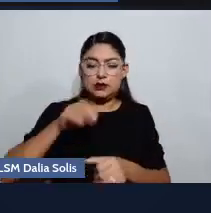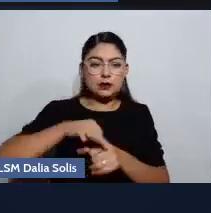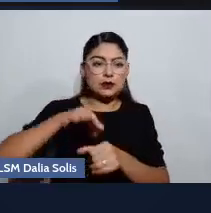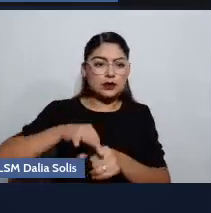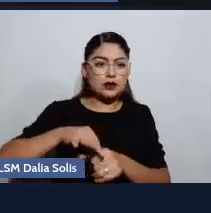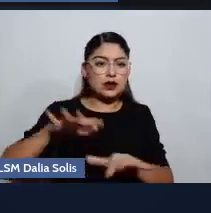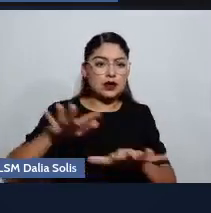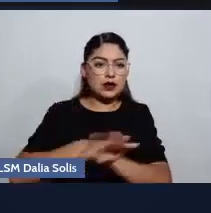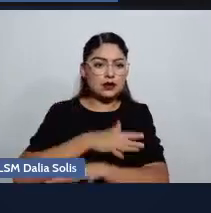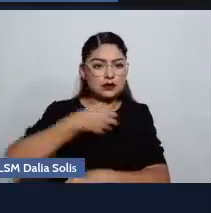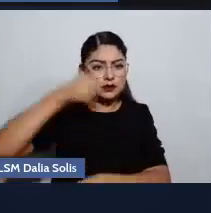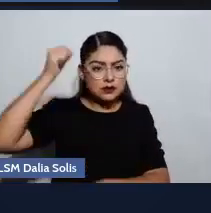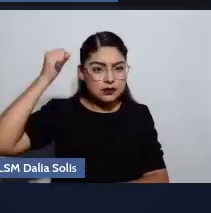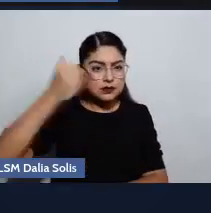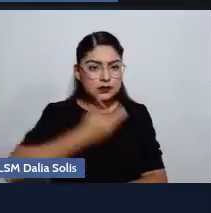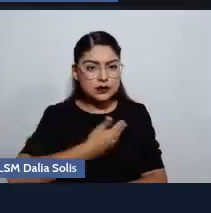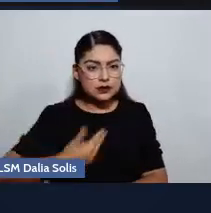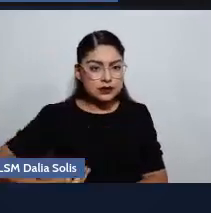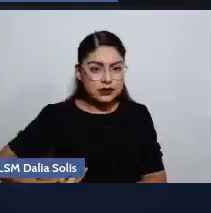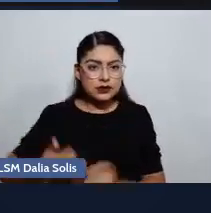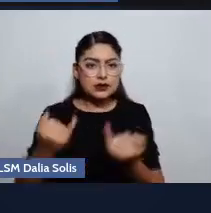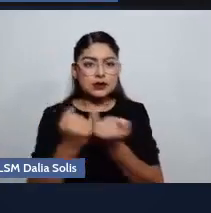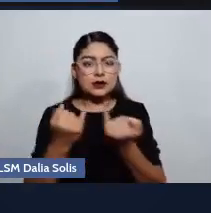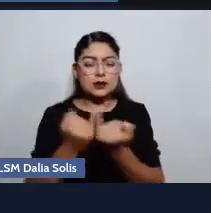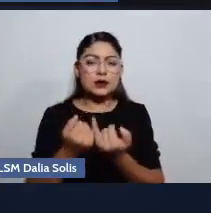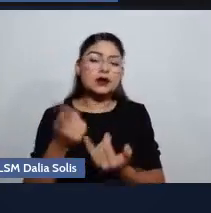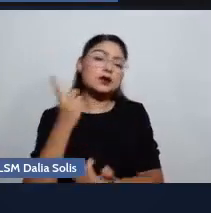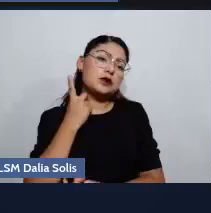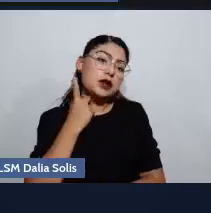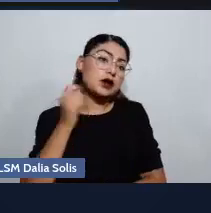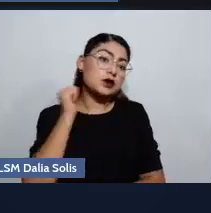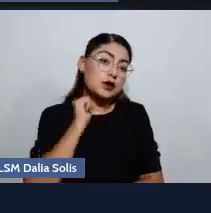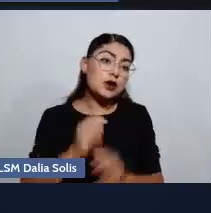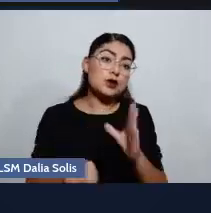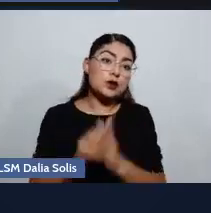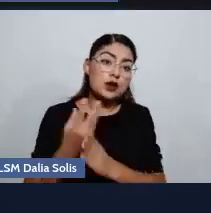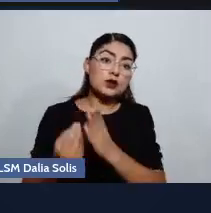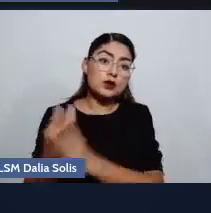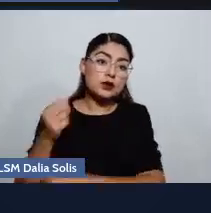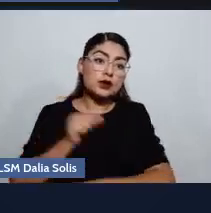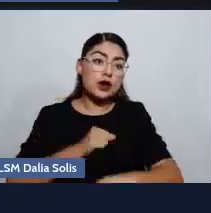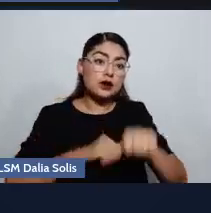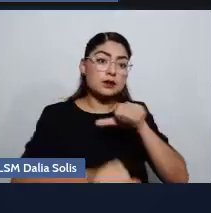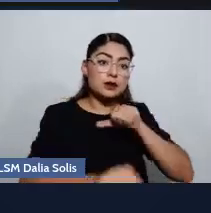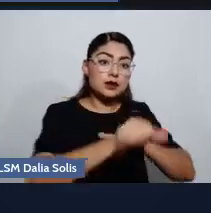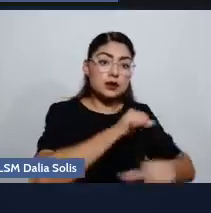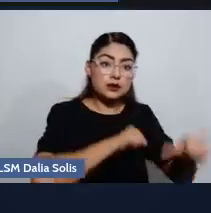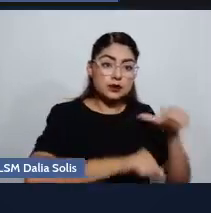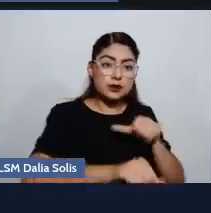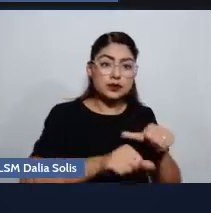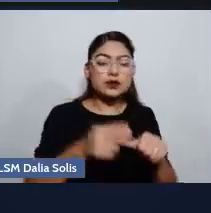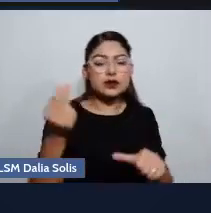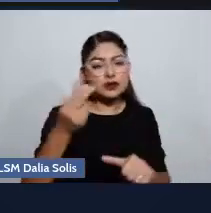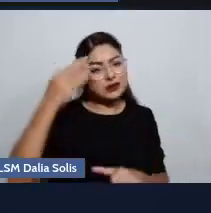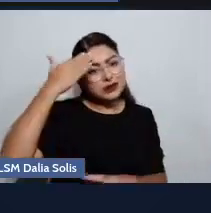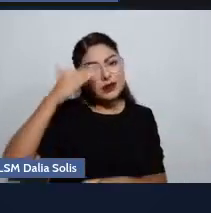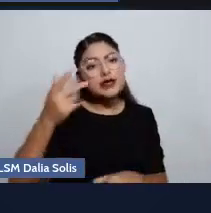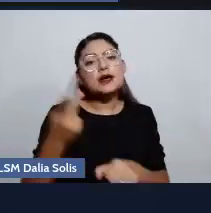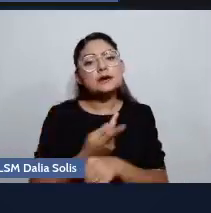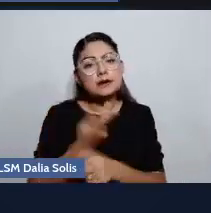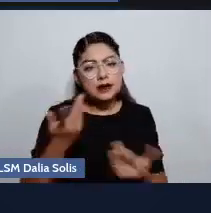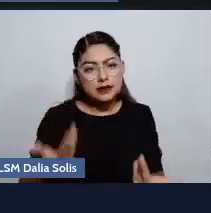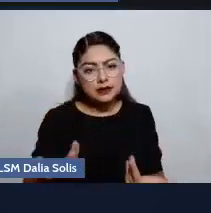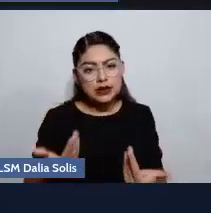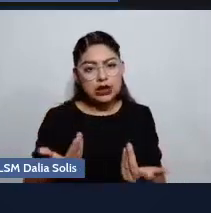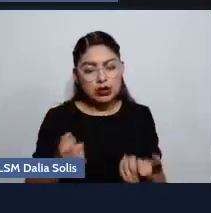gobernadores, diputados, senadores. Entonces, hay que ver también qué sucede después de esto, porque el proyecto que se trae ahorita